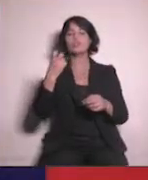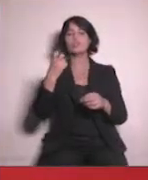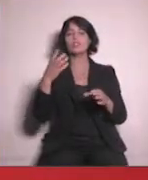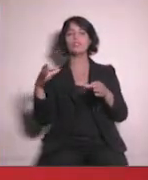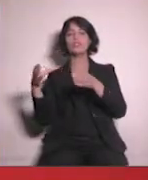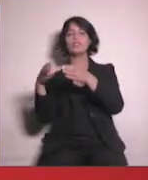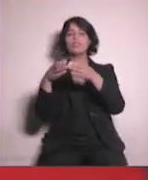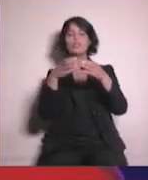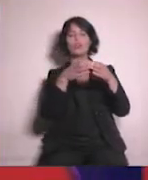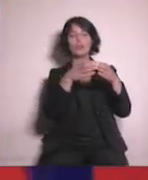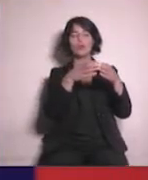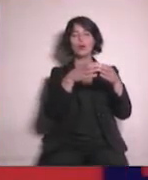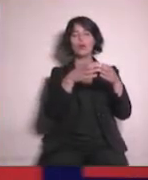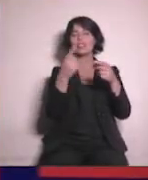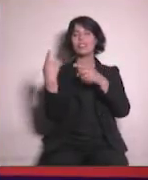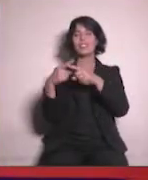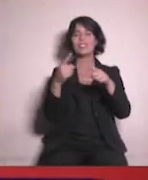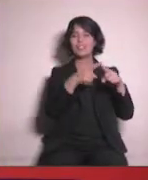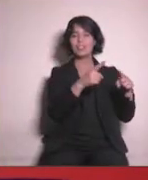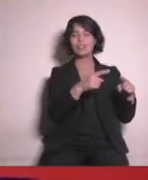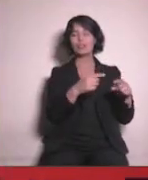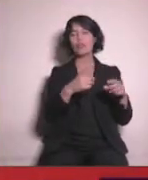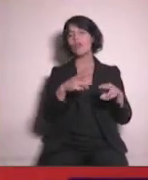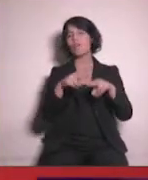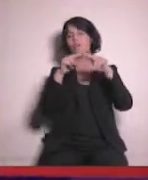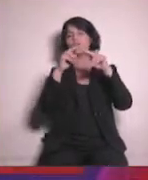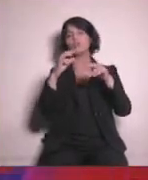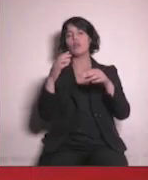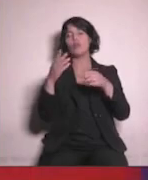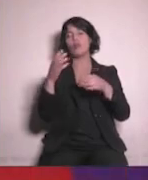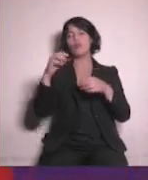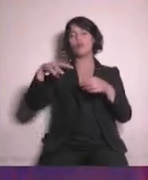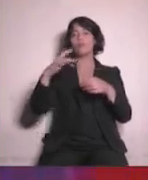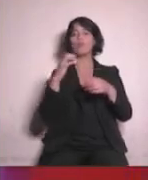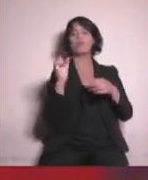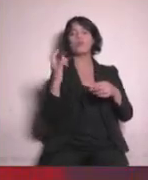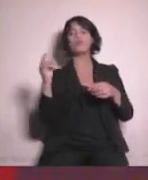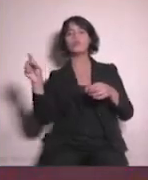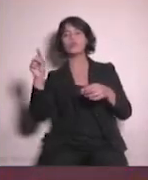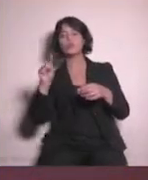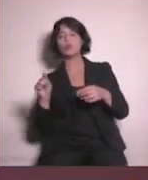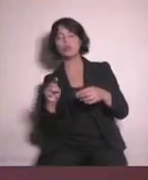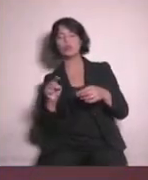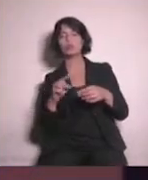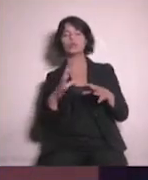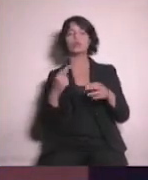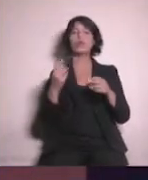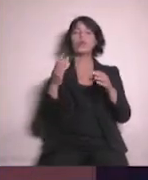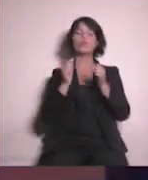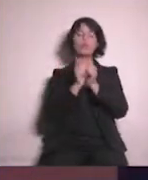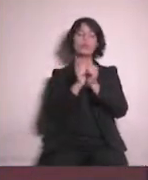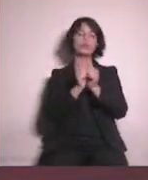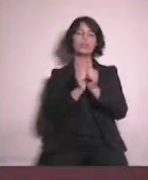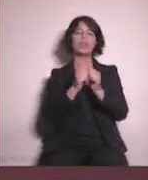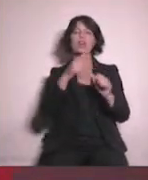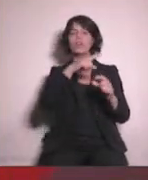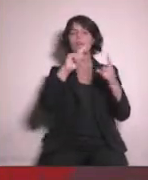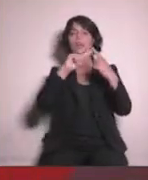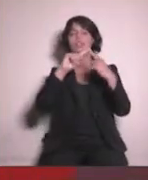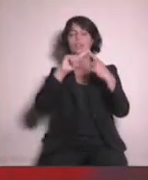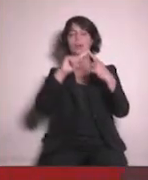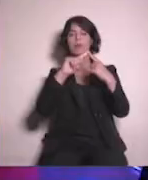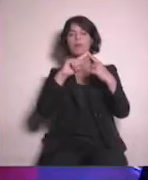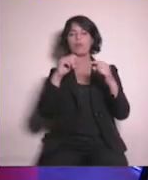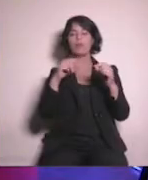juntas distintas, ya sea de fondos de inversión, fondos mutuos o a compañía. En ellas participamos en la elección